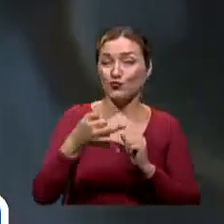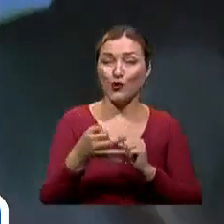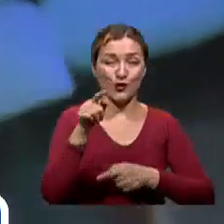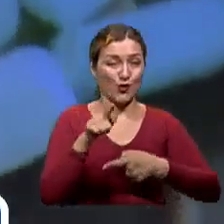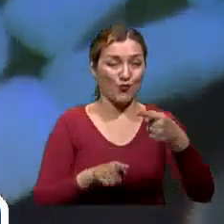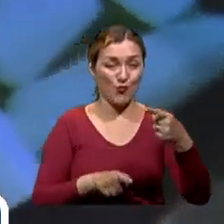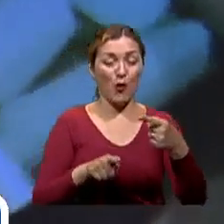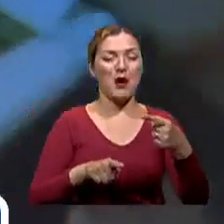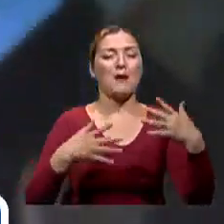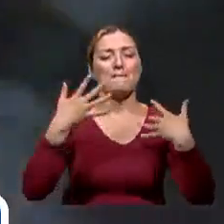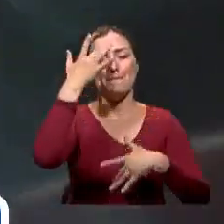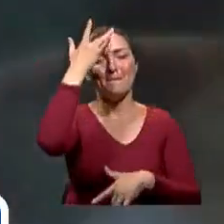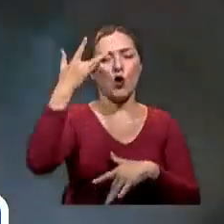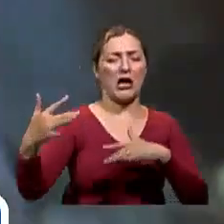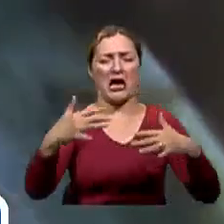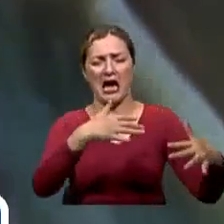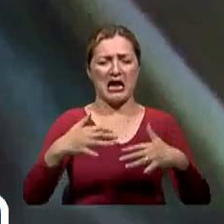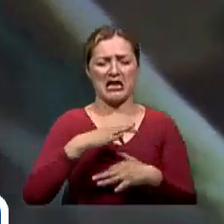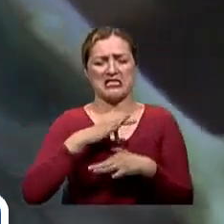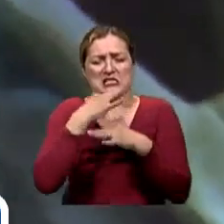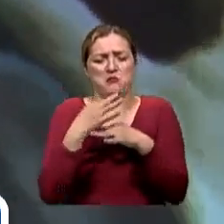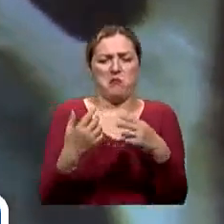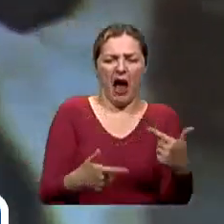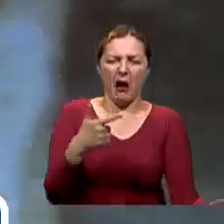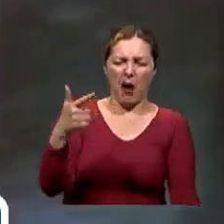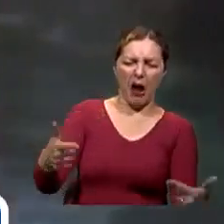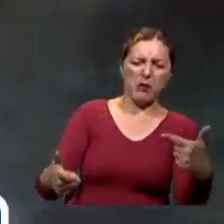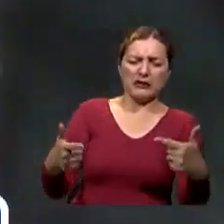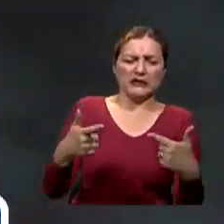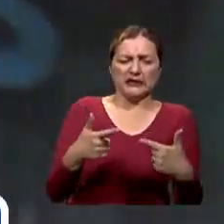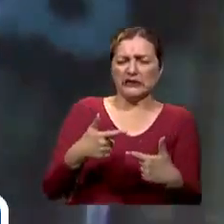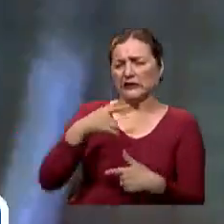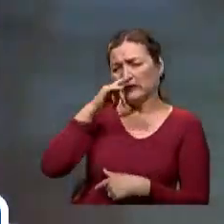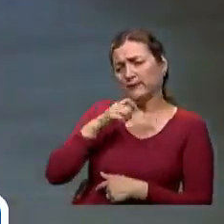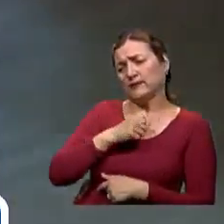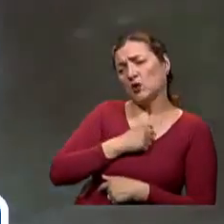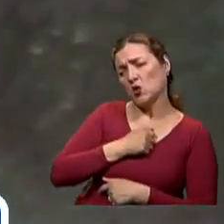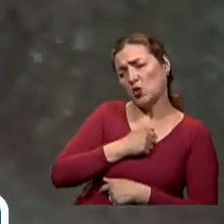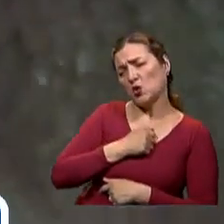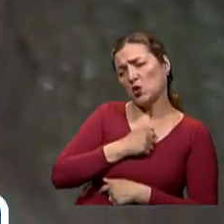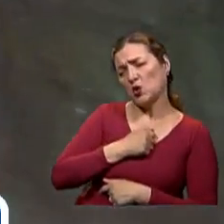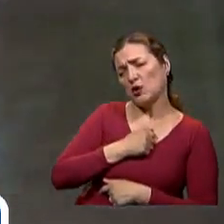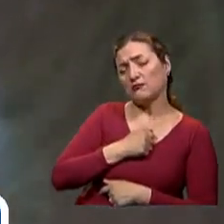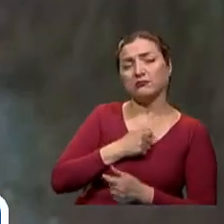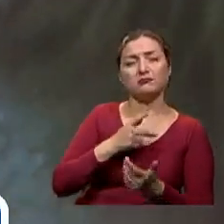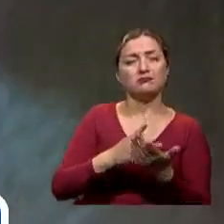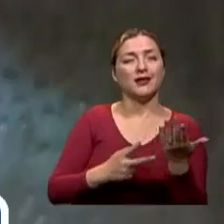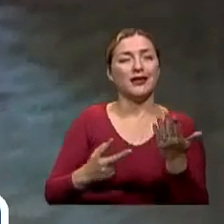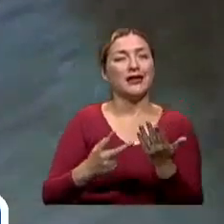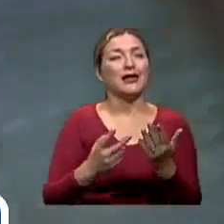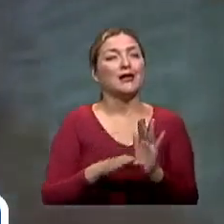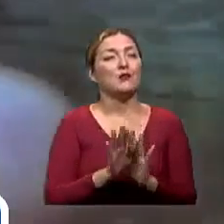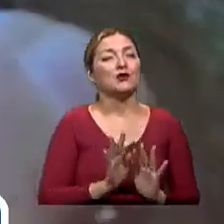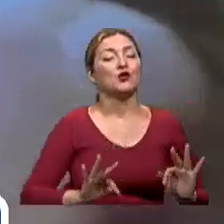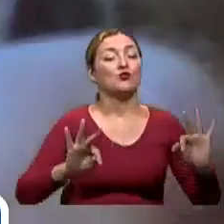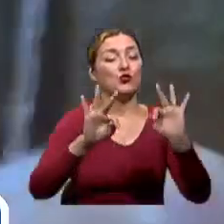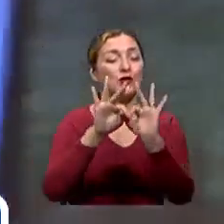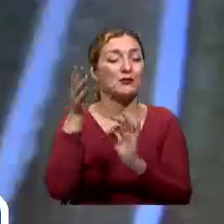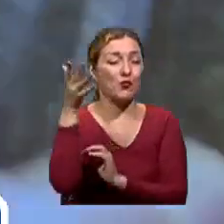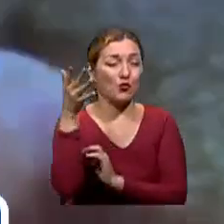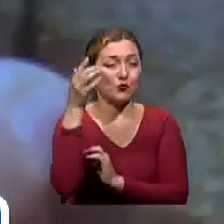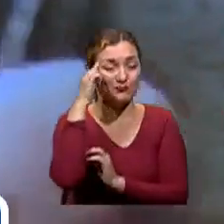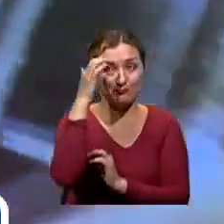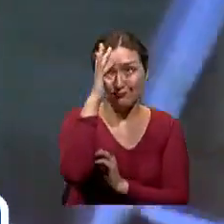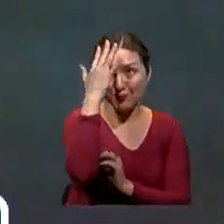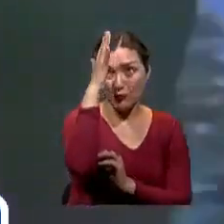por el estallido de nuestra guerra civil, pero nosotros queríamos mostrar la luz, la imaginación y sobre todo qué importantes son los maestros y las